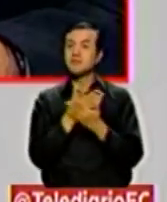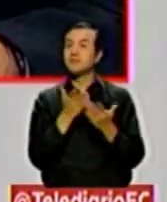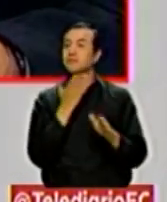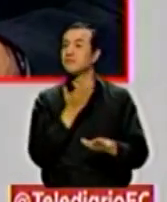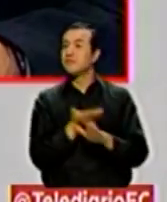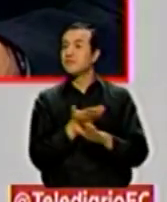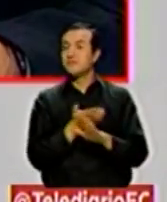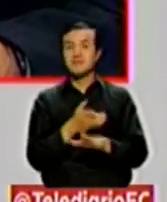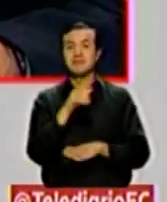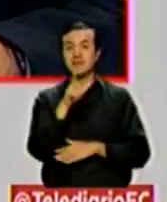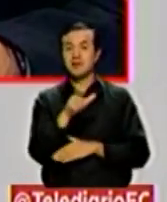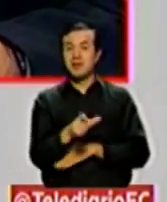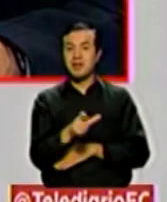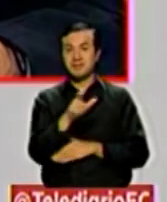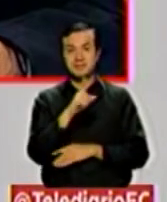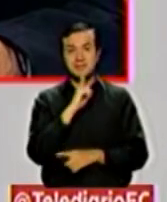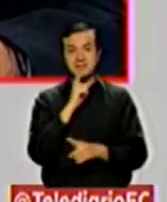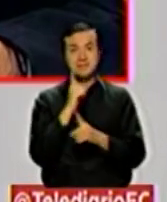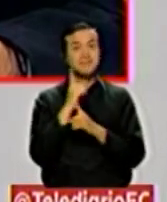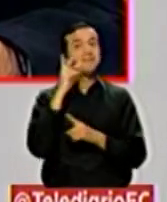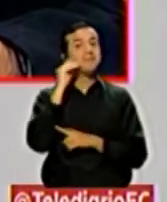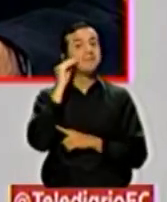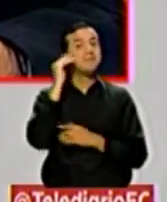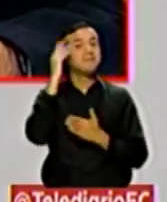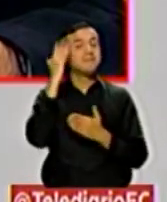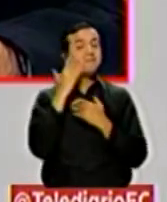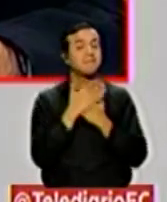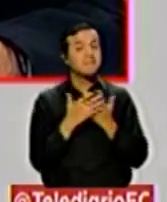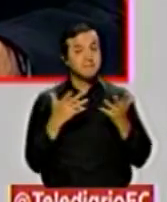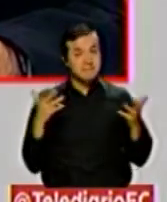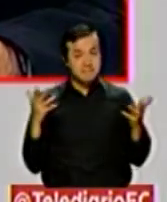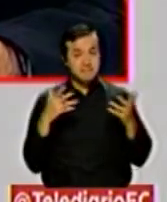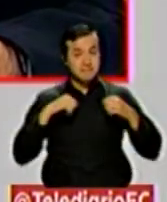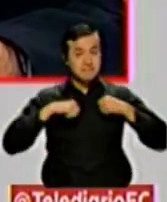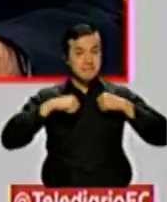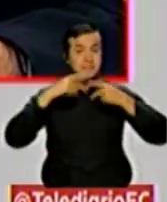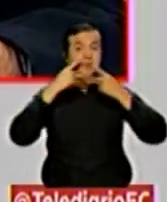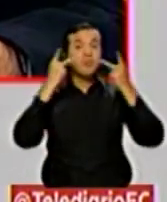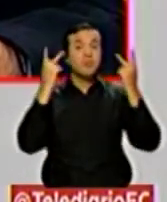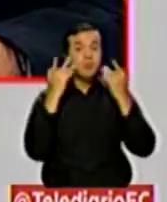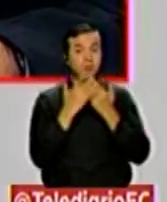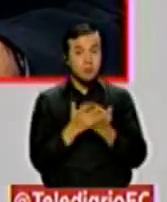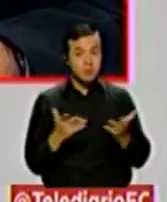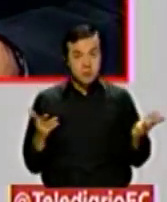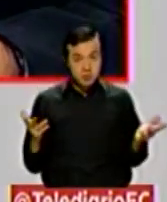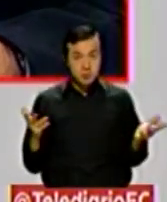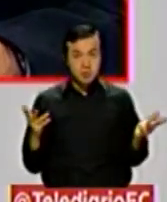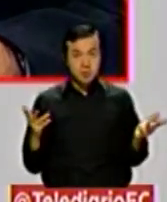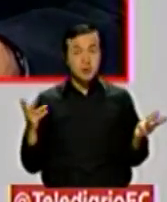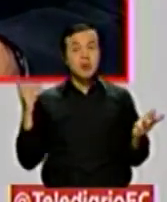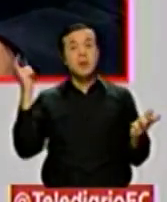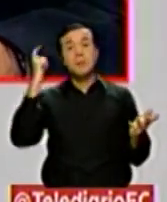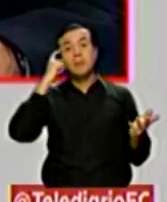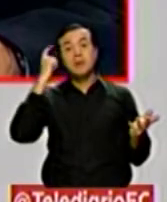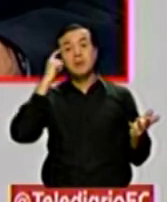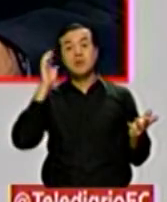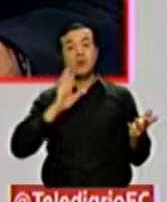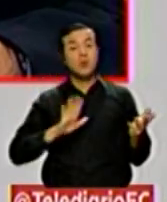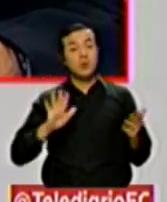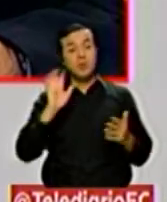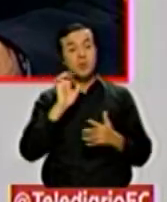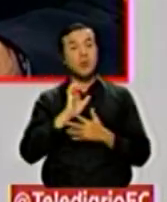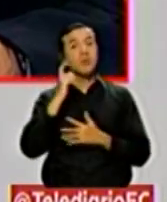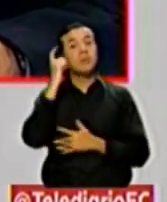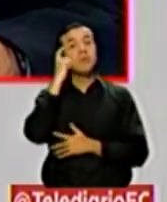una persona con experiencia política en la gestión pública, el pensamiento de los ecuatorianos habría